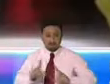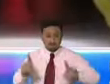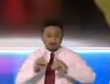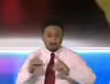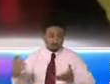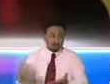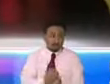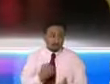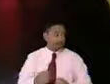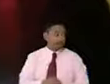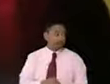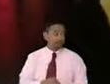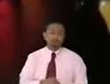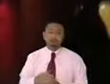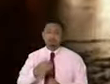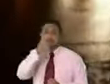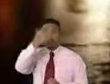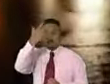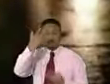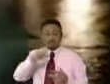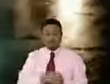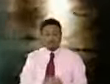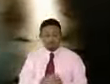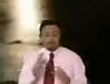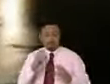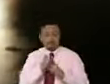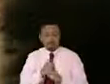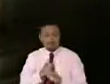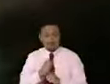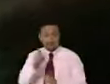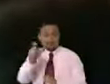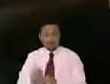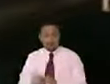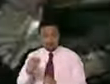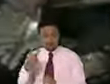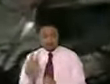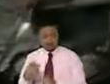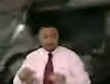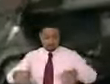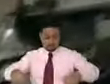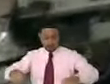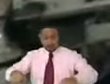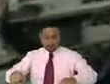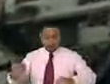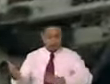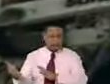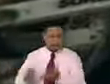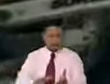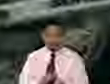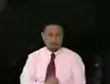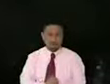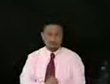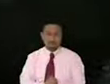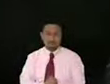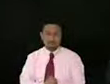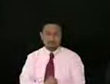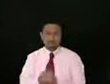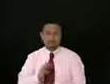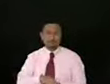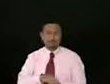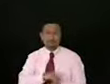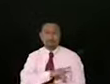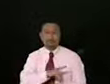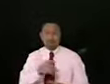Santo Domingo también murió en horas de la noche una pareja que se desplazaba en motocicleta por el bypass Quito Quevedo. Al parecer, un tráiler